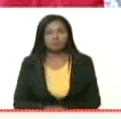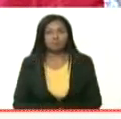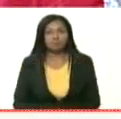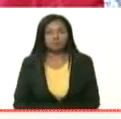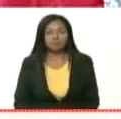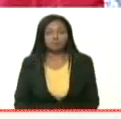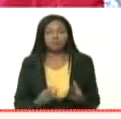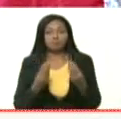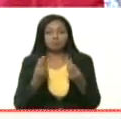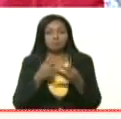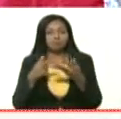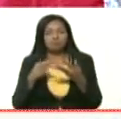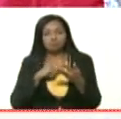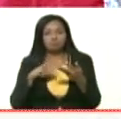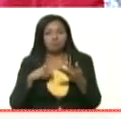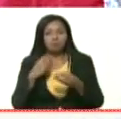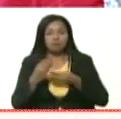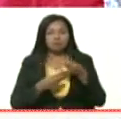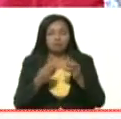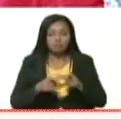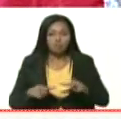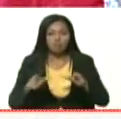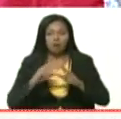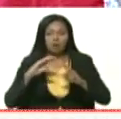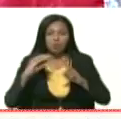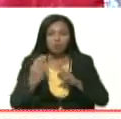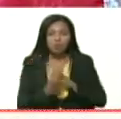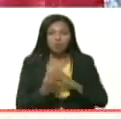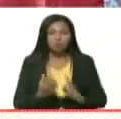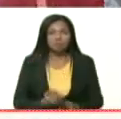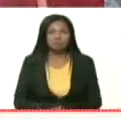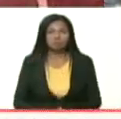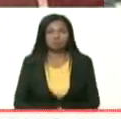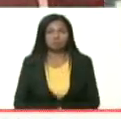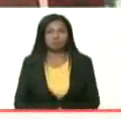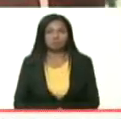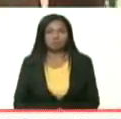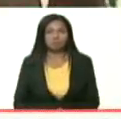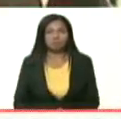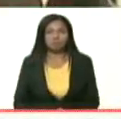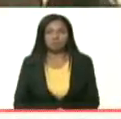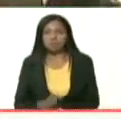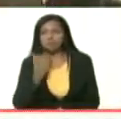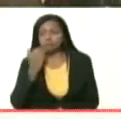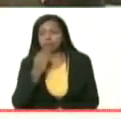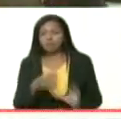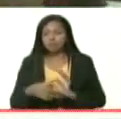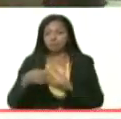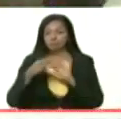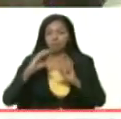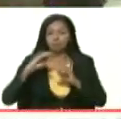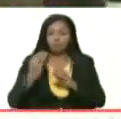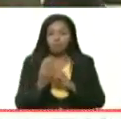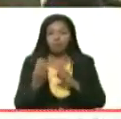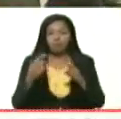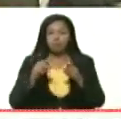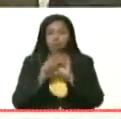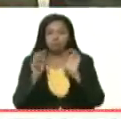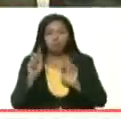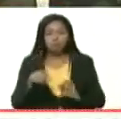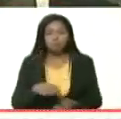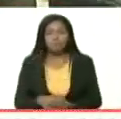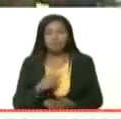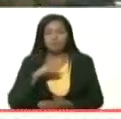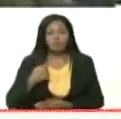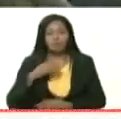Son muchas las cosas que estamos haciendo en el campo cultural, del acercamiento y la unión cultural de